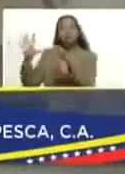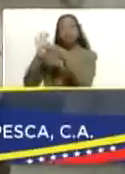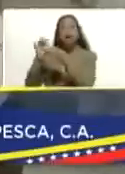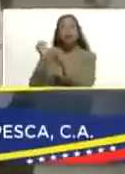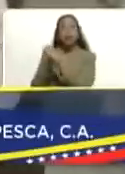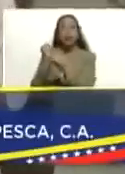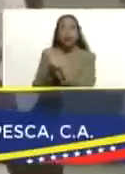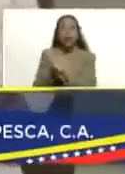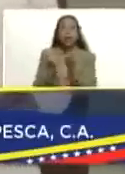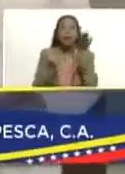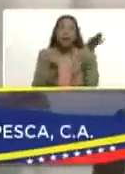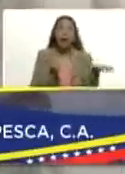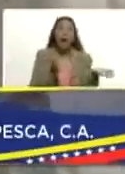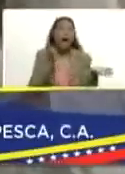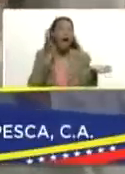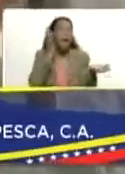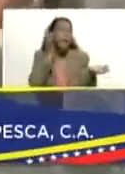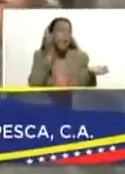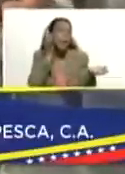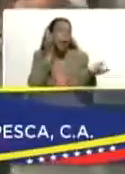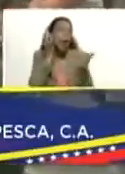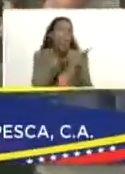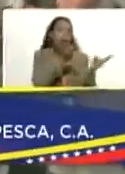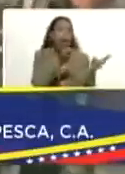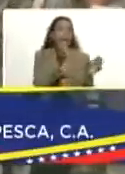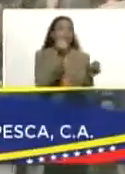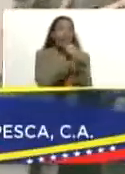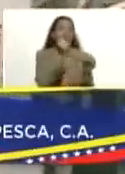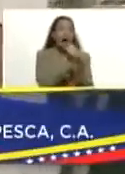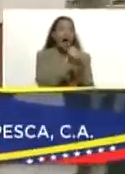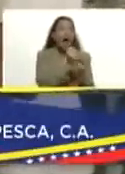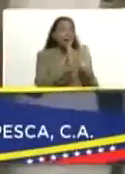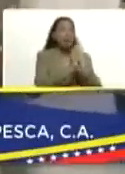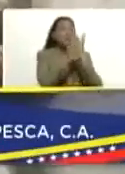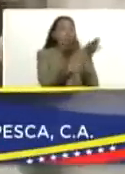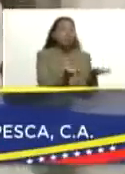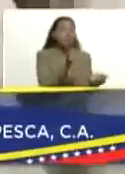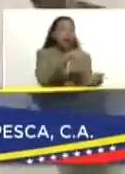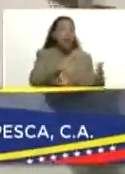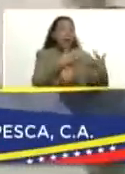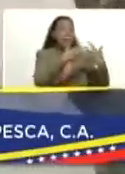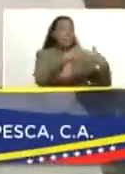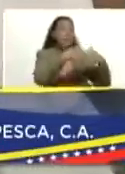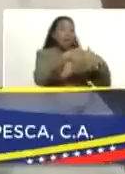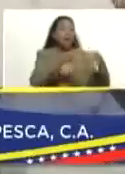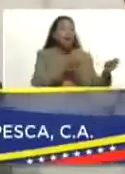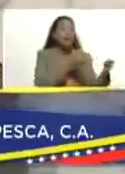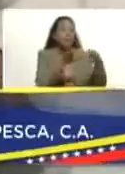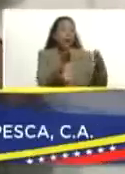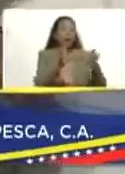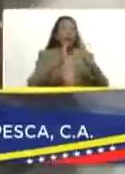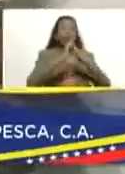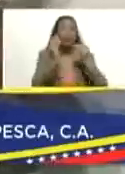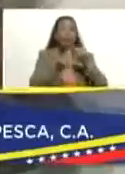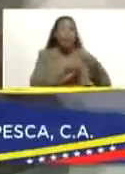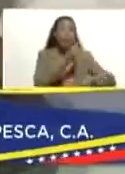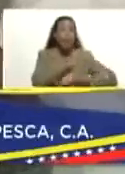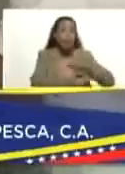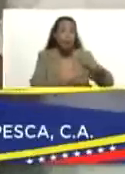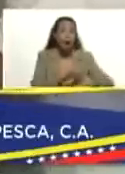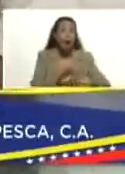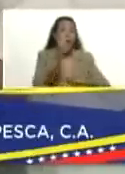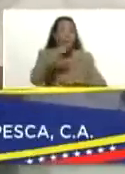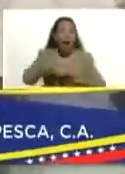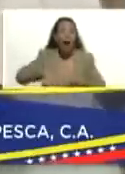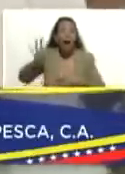a las amigas, nuestras amigas cumanesas, laborando aquí arduamente por llevar este producto, todo esto a todo este